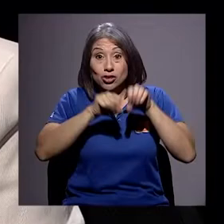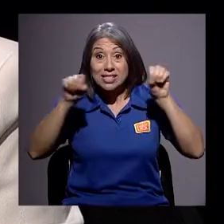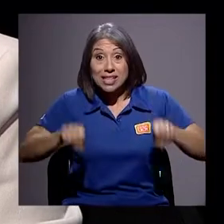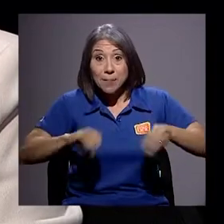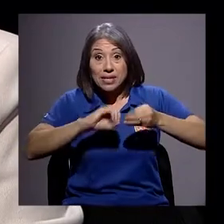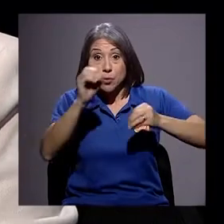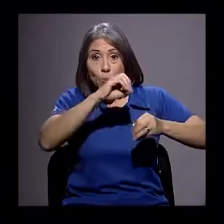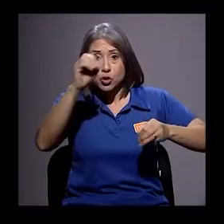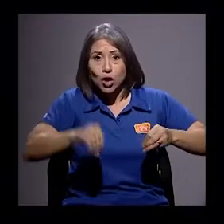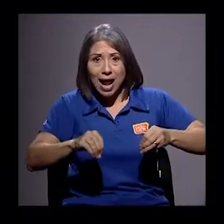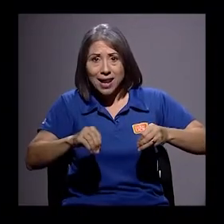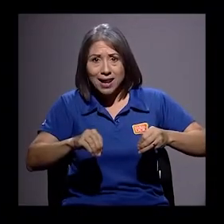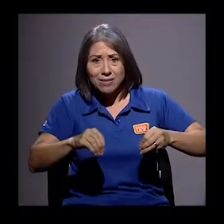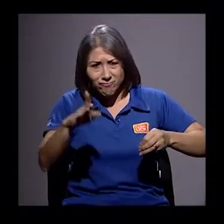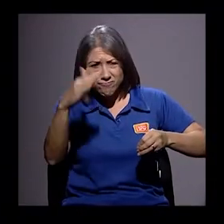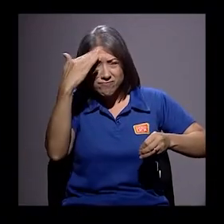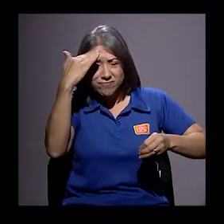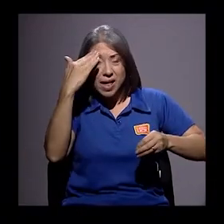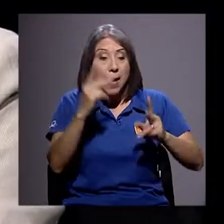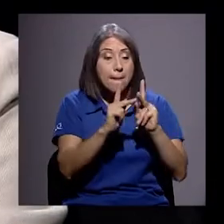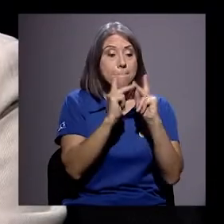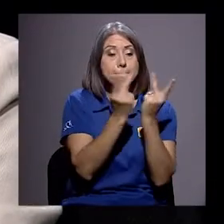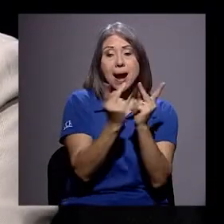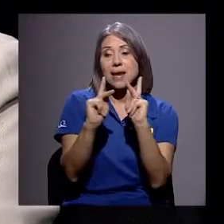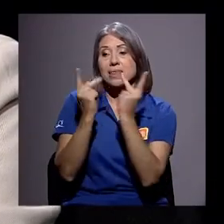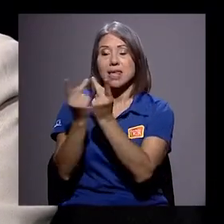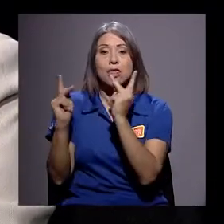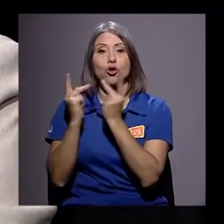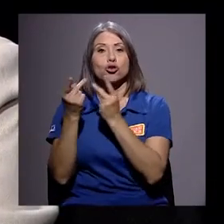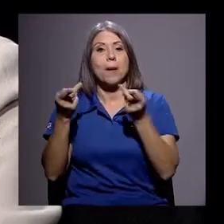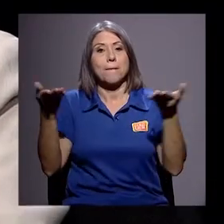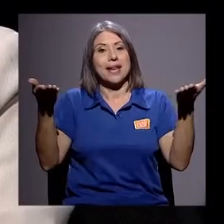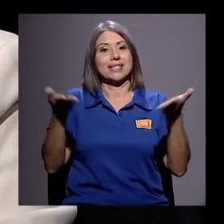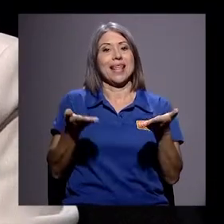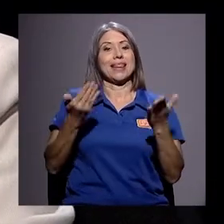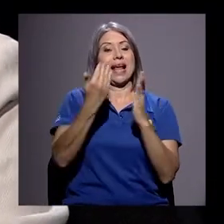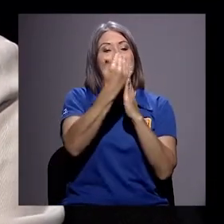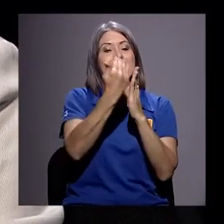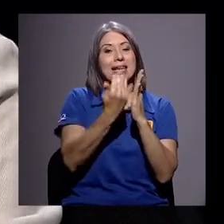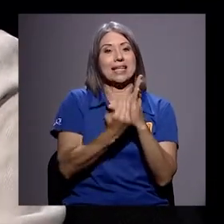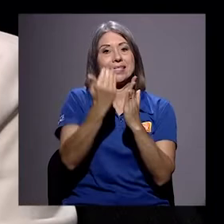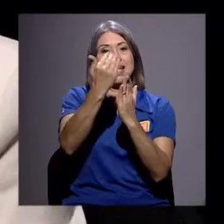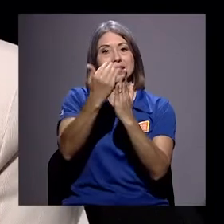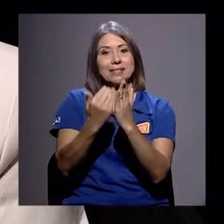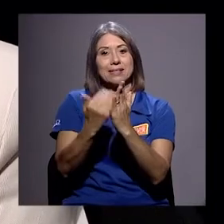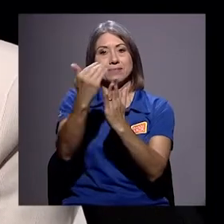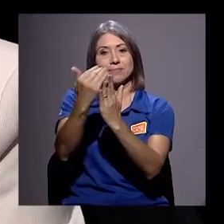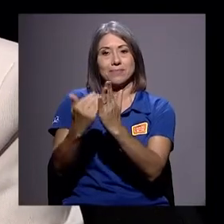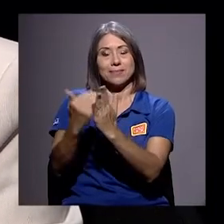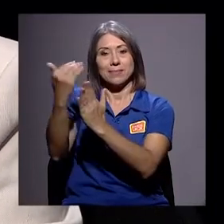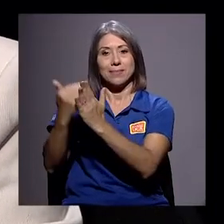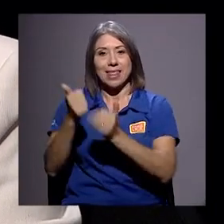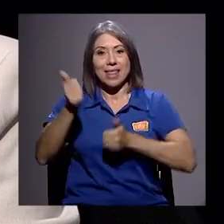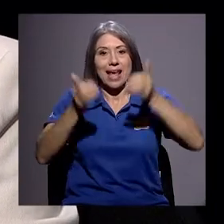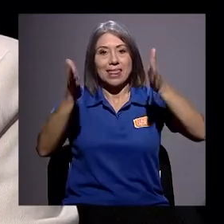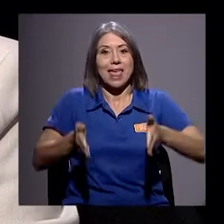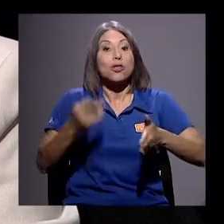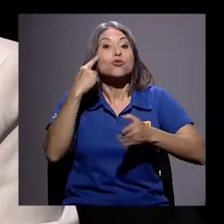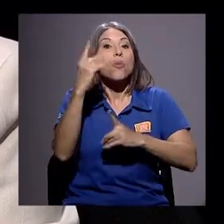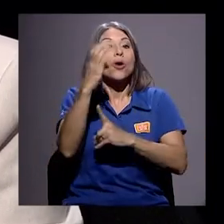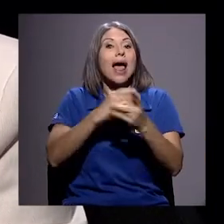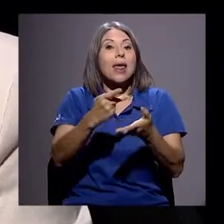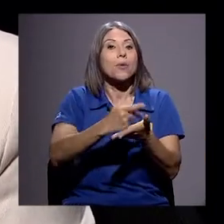repasarlo los partidos presentan listas cerradas de candidatos por provincia entonces se supone que a mí me representan los